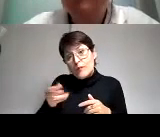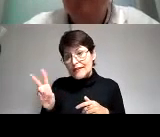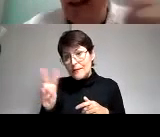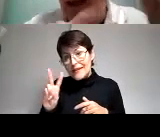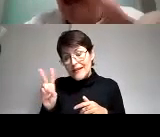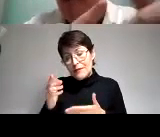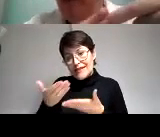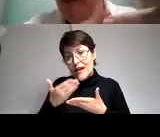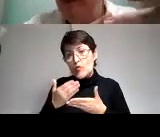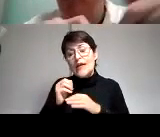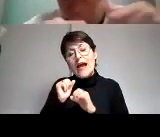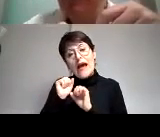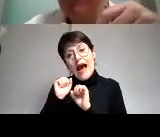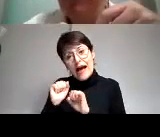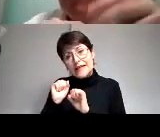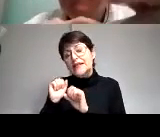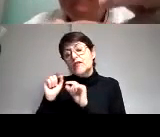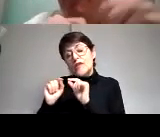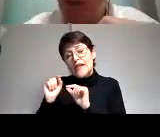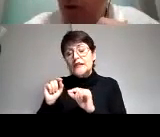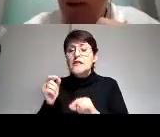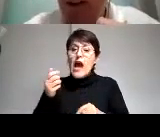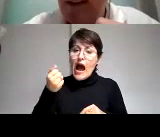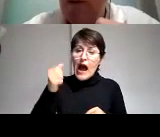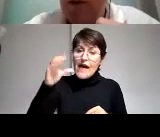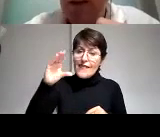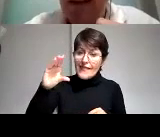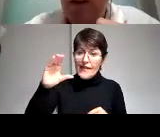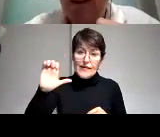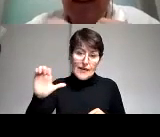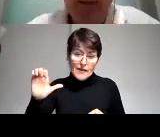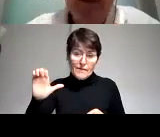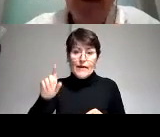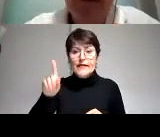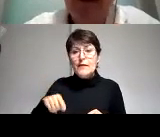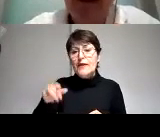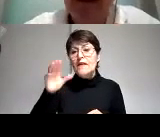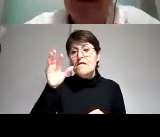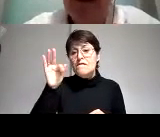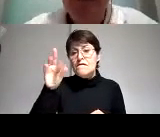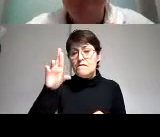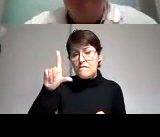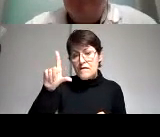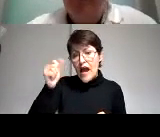antioxidantes, A, C y E fundamentalmente, y flavonoides, que también son antioxidantes procedentes de